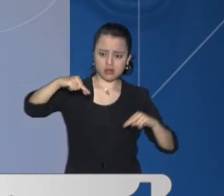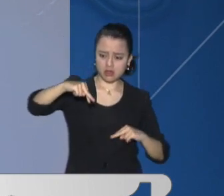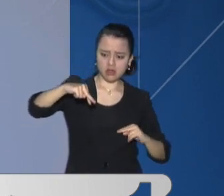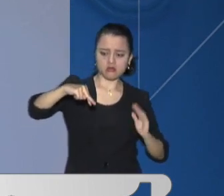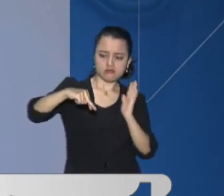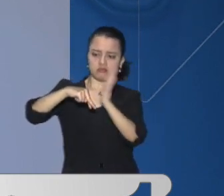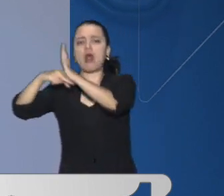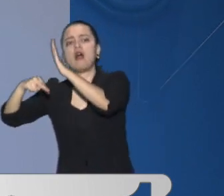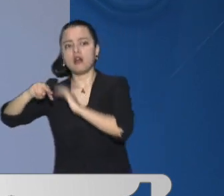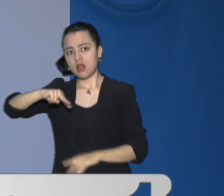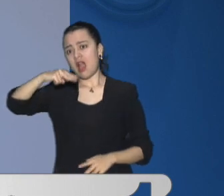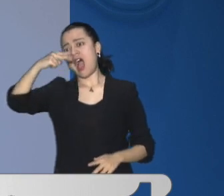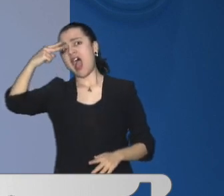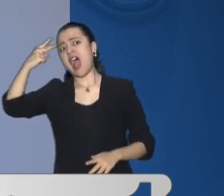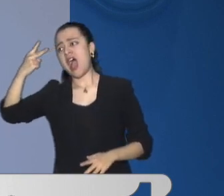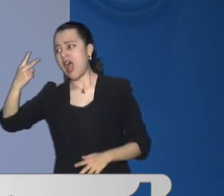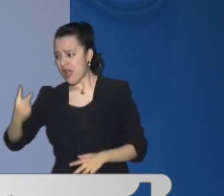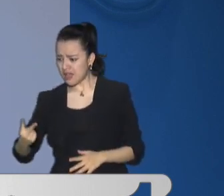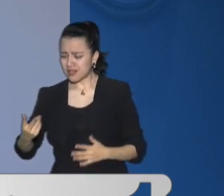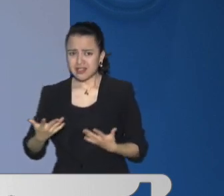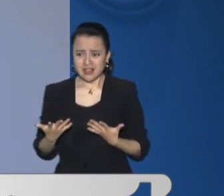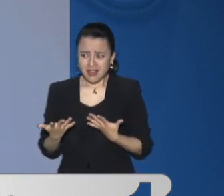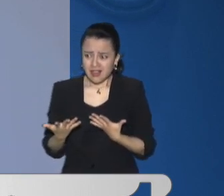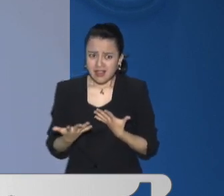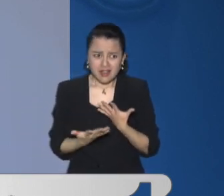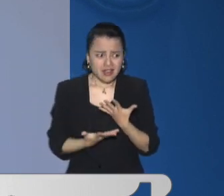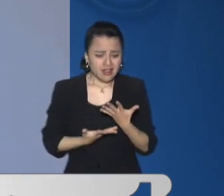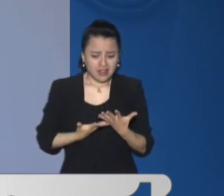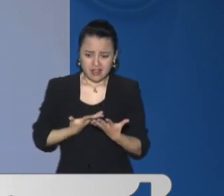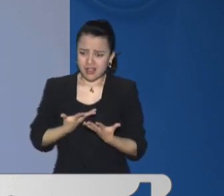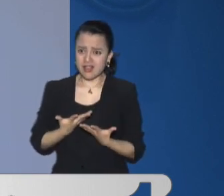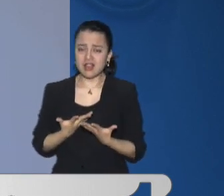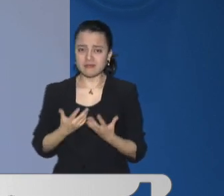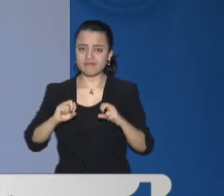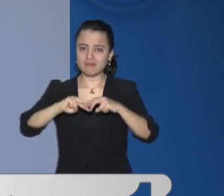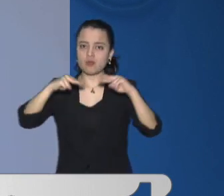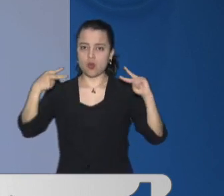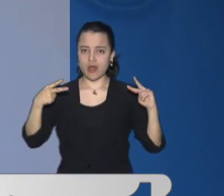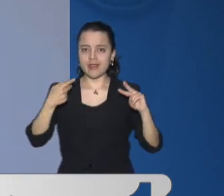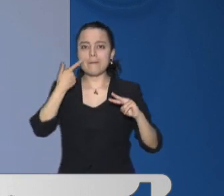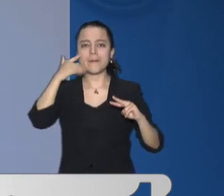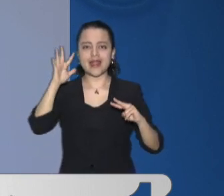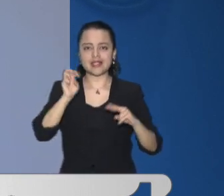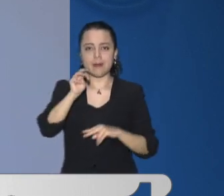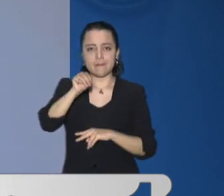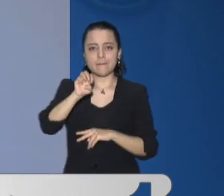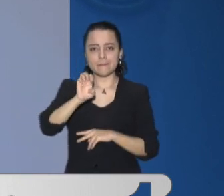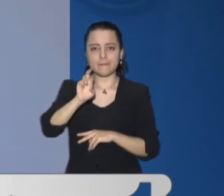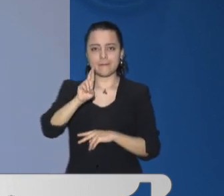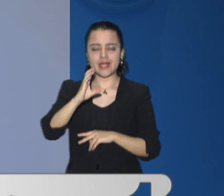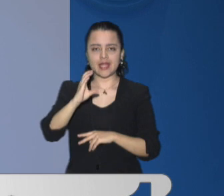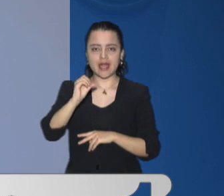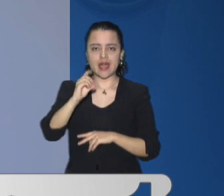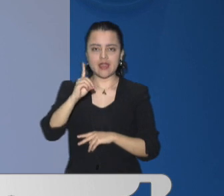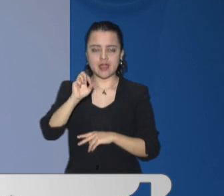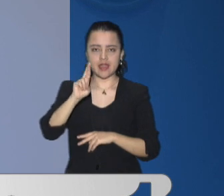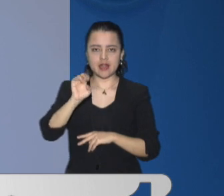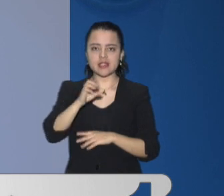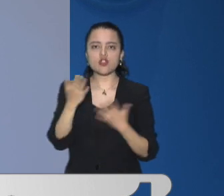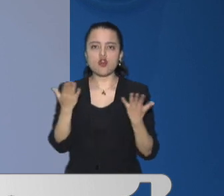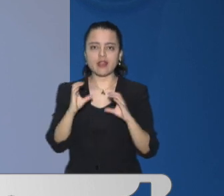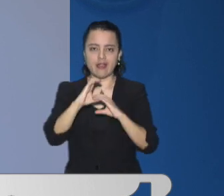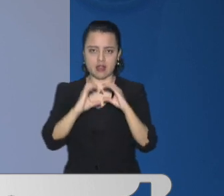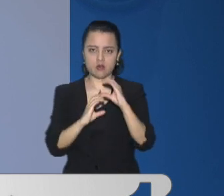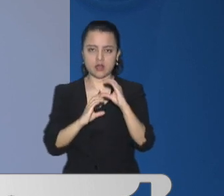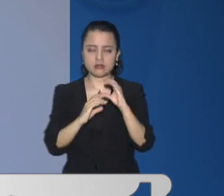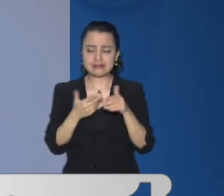personas desde un puente en el municipio de Mercaderes, Cauca. Pero también en medio de esa tristeza y ese dolor, dice que ponen fin a